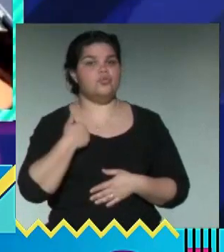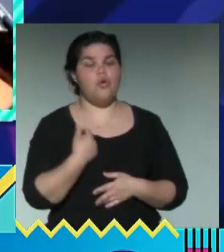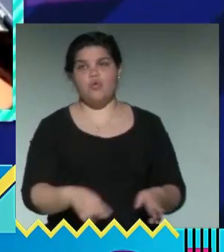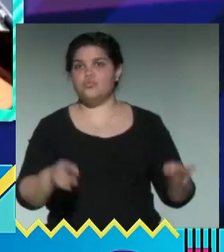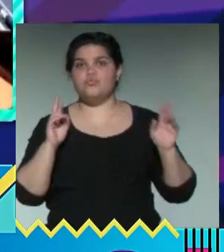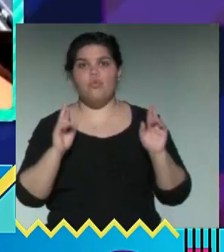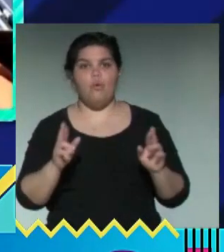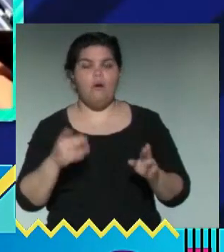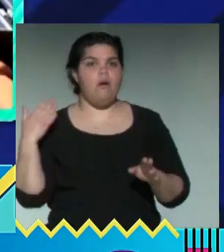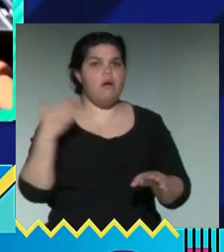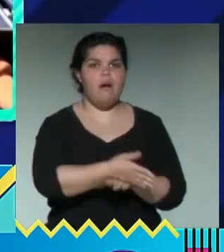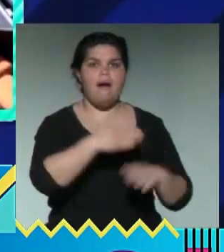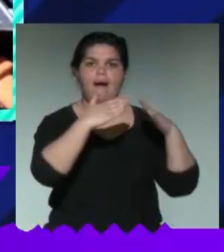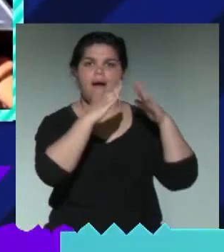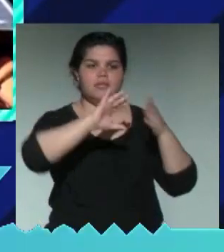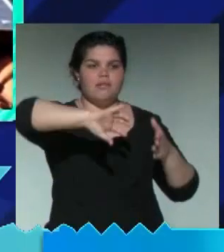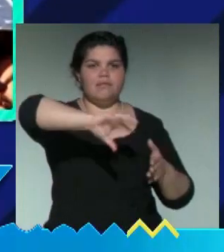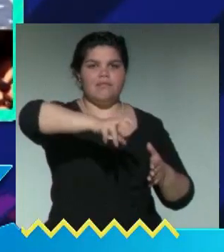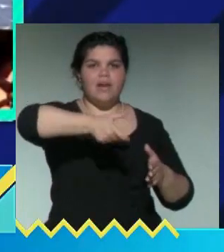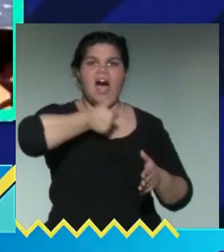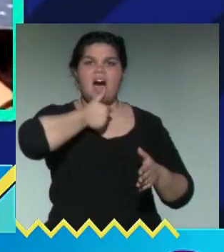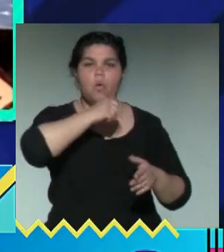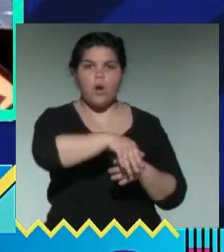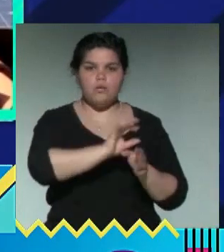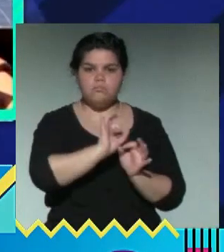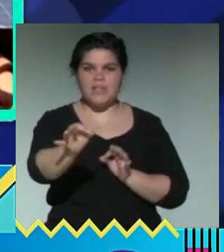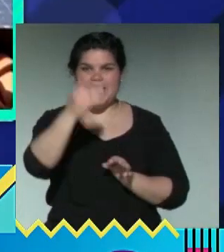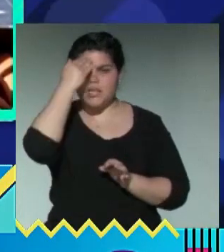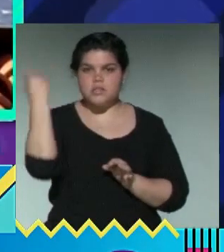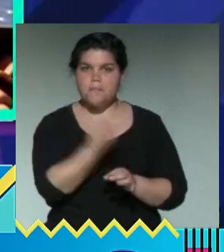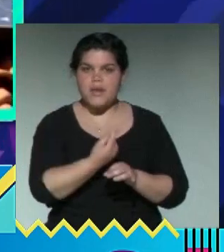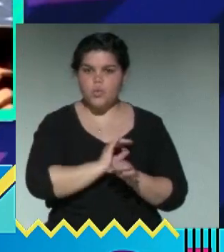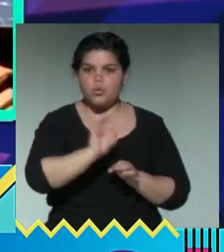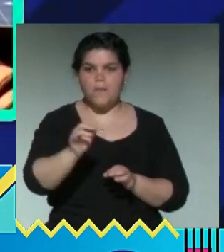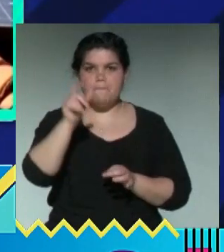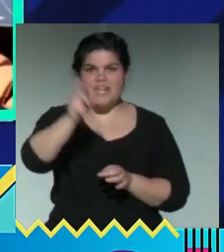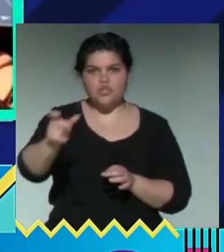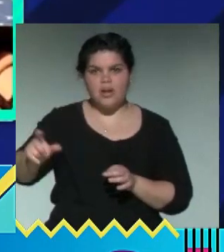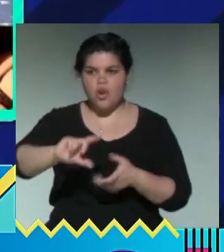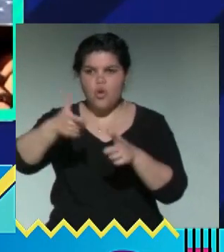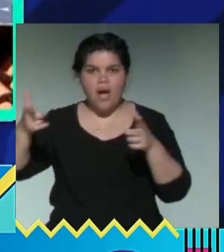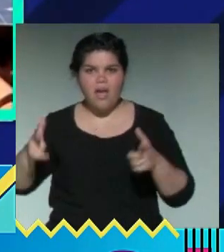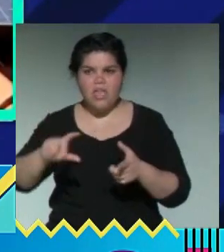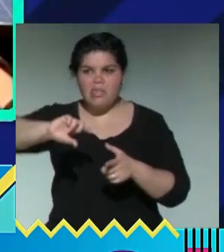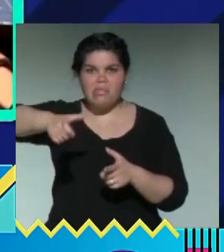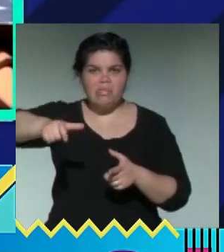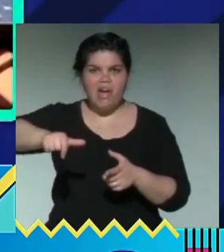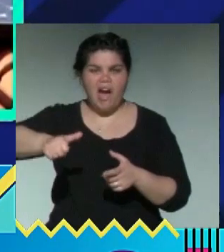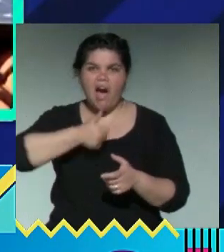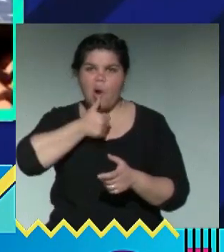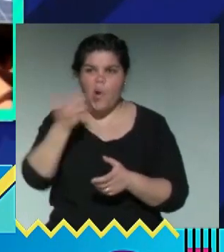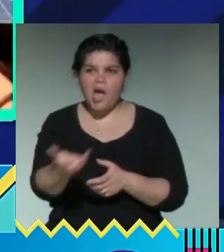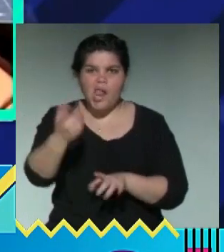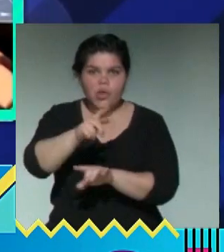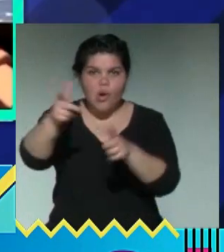casa, abro el grifo, me baño, pero es impresionante que a 15 minutos de donde yo vivo la gente no lo tenga. Y empezar a tratar de